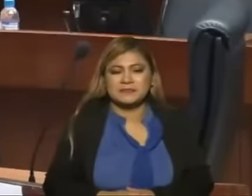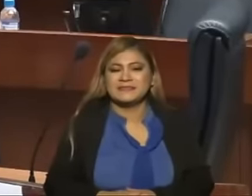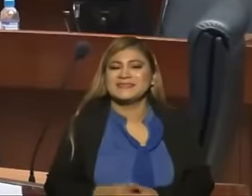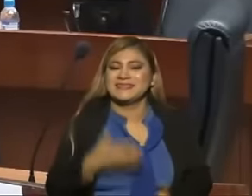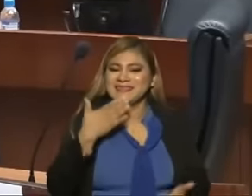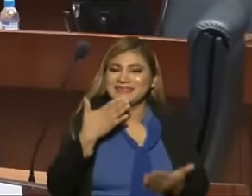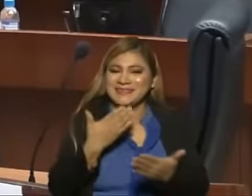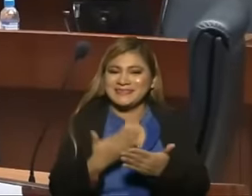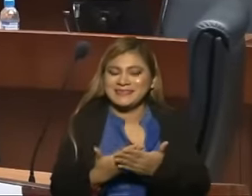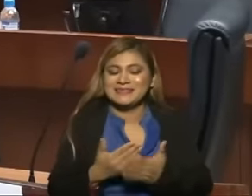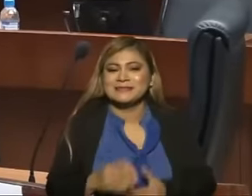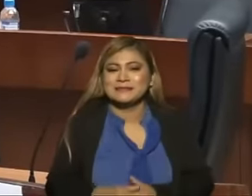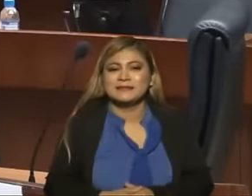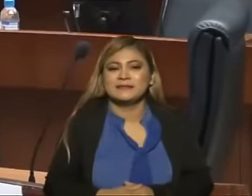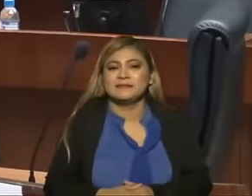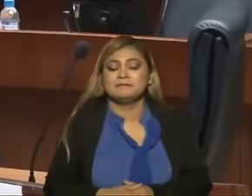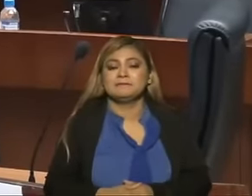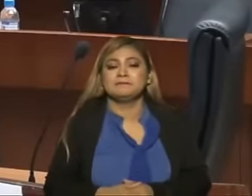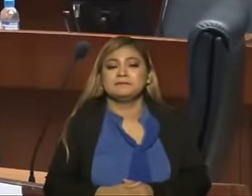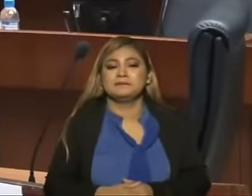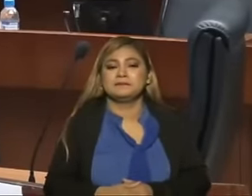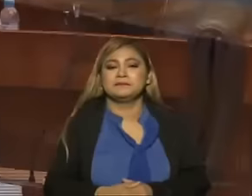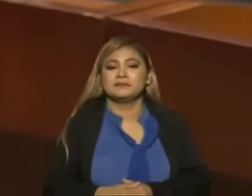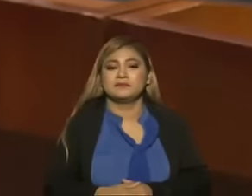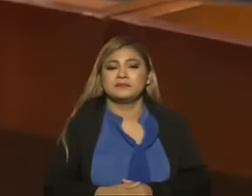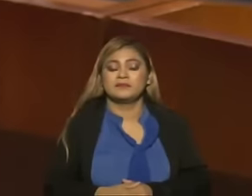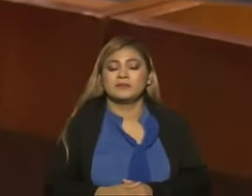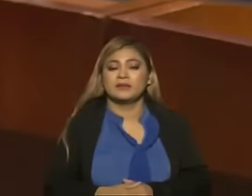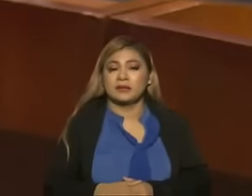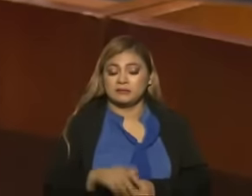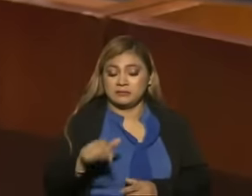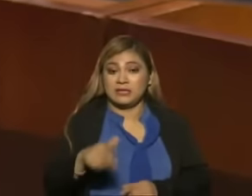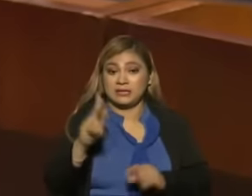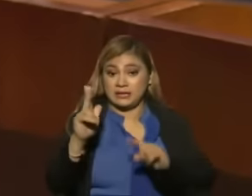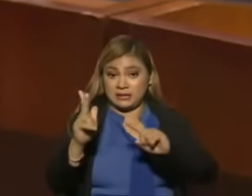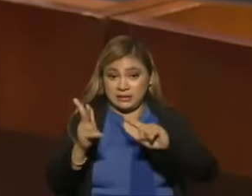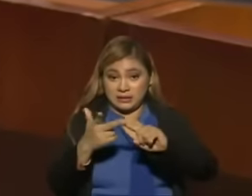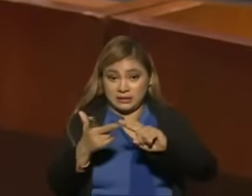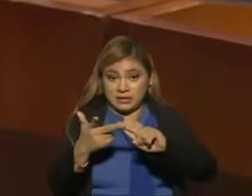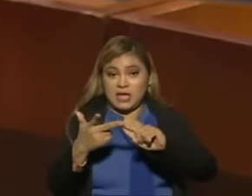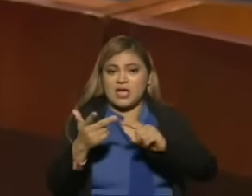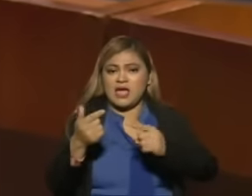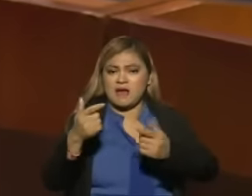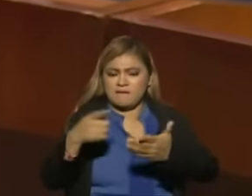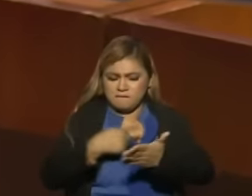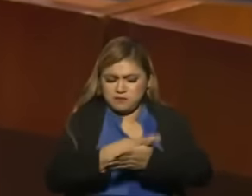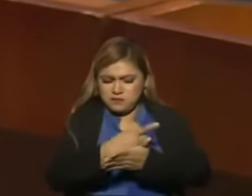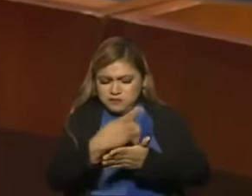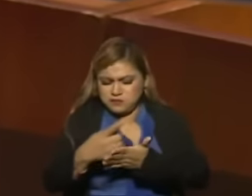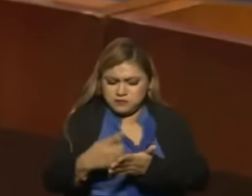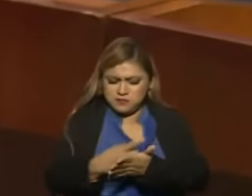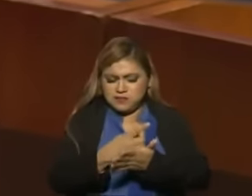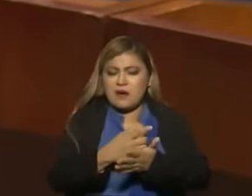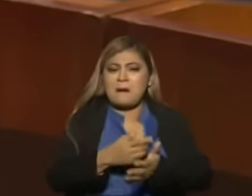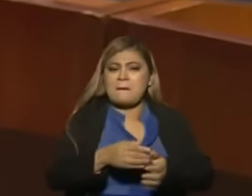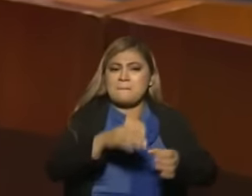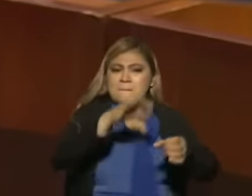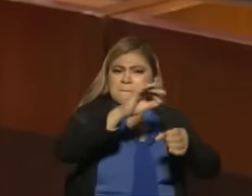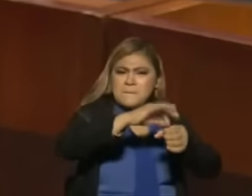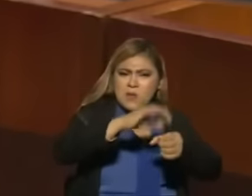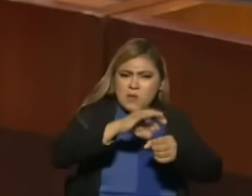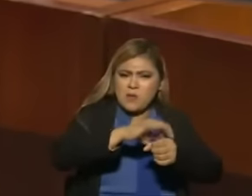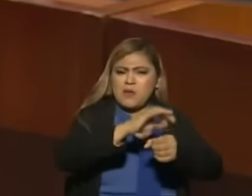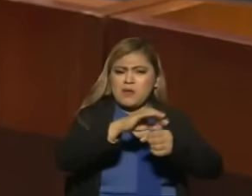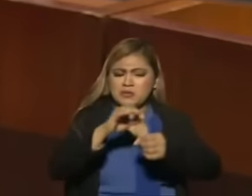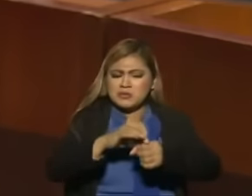Gracias, señor presidente. De cara a este tercer debate, reafirmo mi intención de votar rechazando este